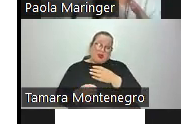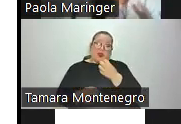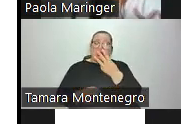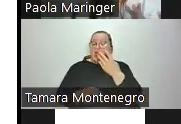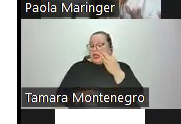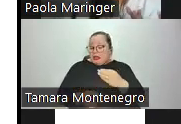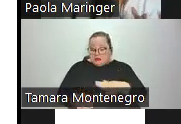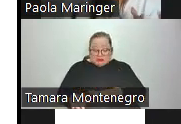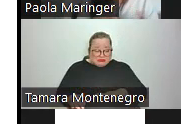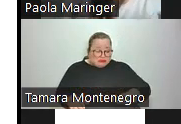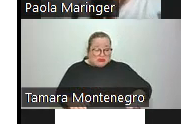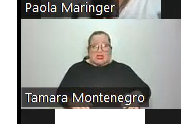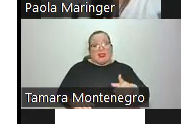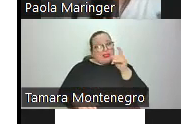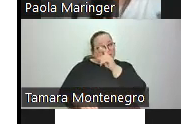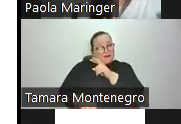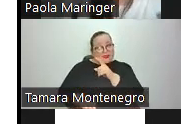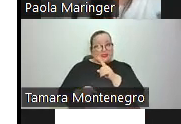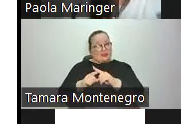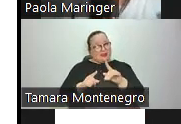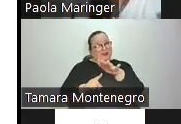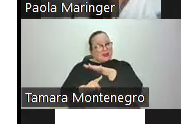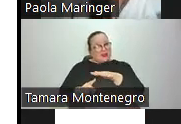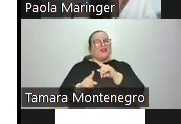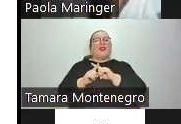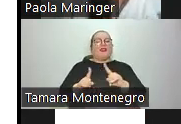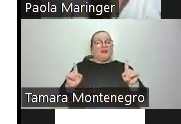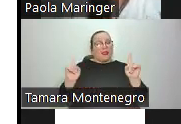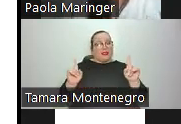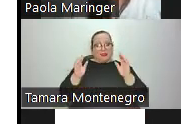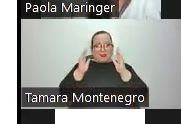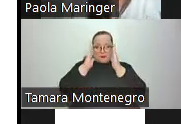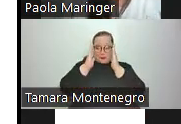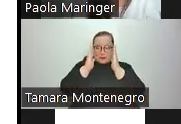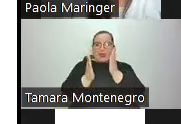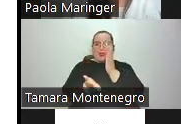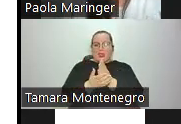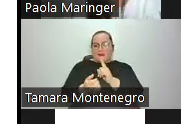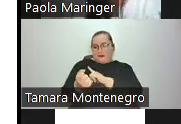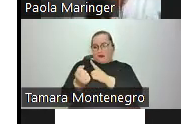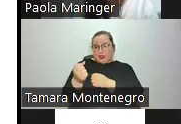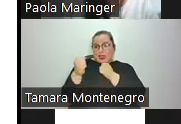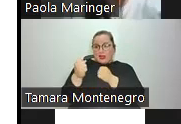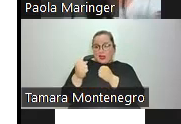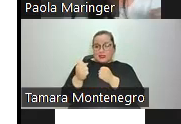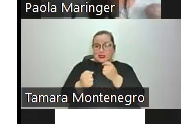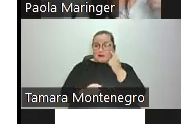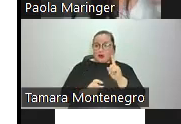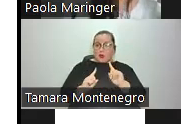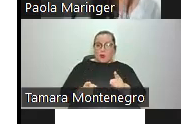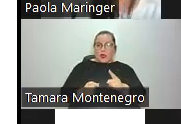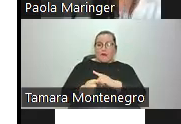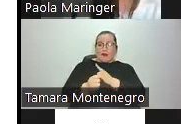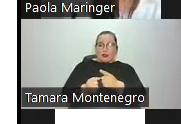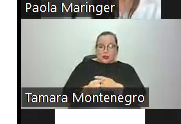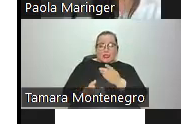o sea, son momentos y contextos distintos. Esas van a ser fortalezas, pero también si se dan cuenta son fortalezas